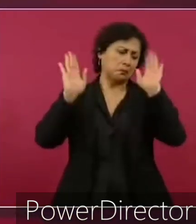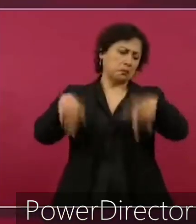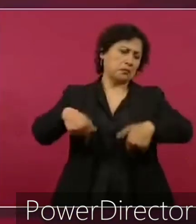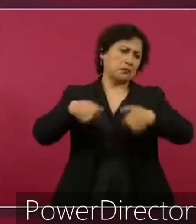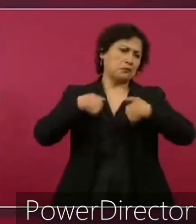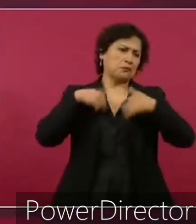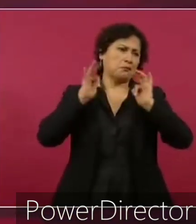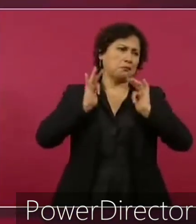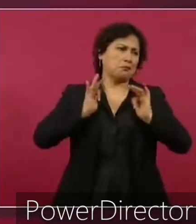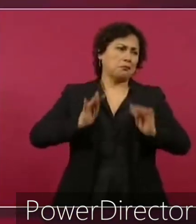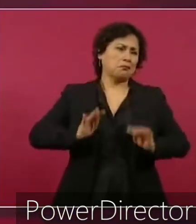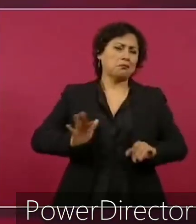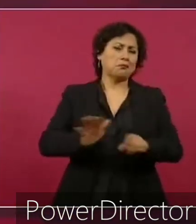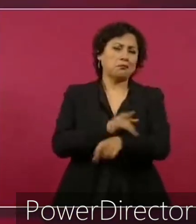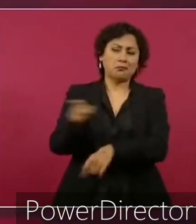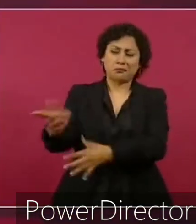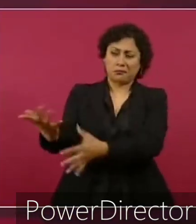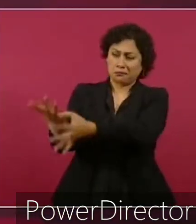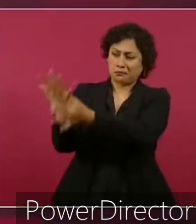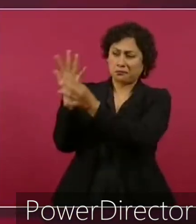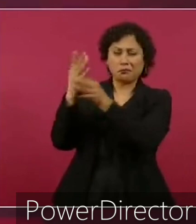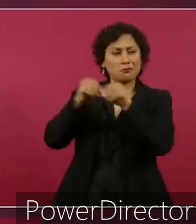Está demostrado, ¿no?,